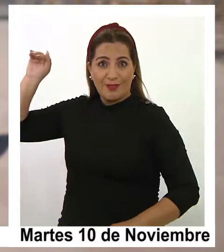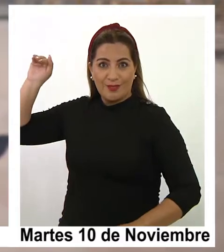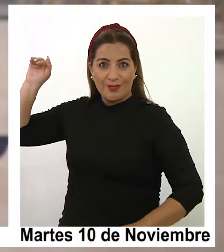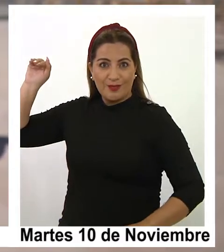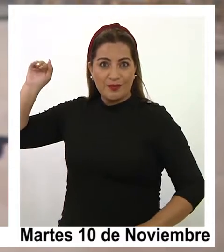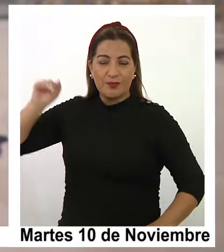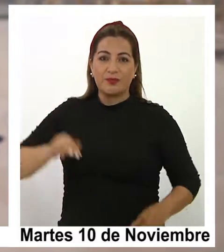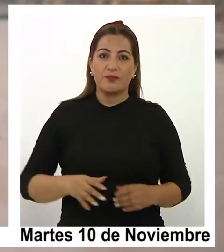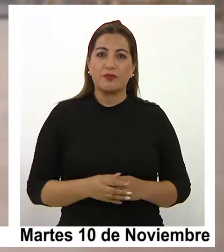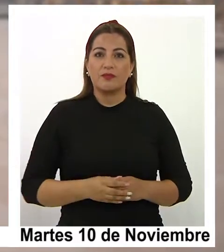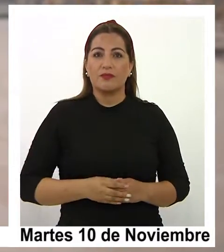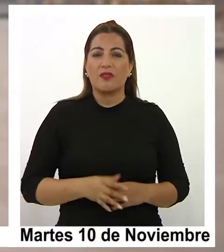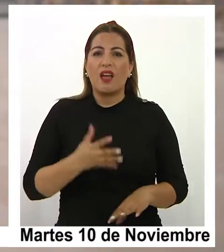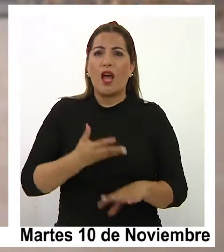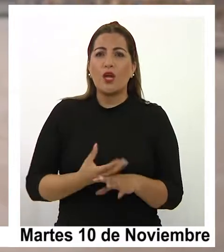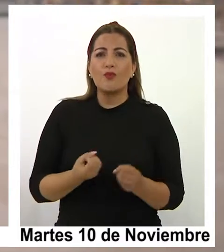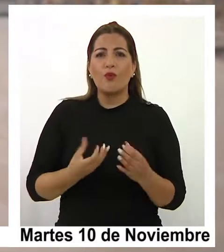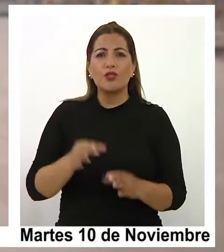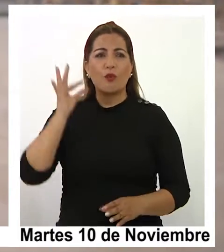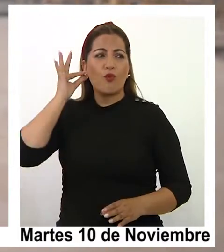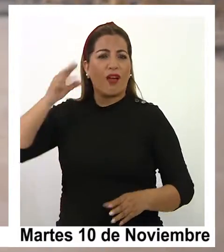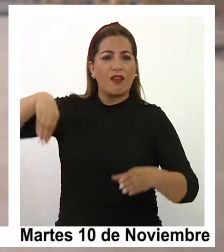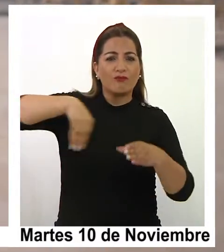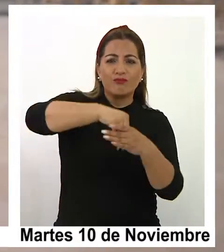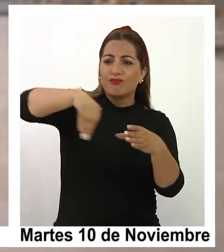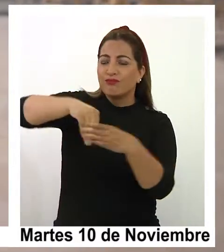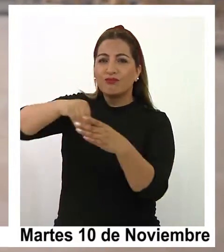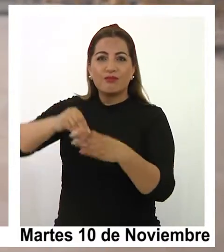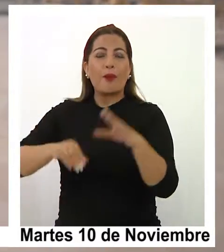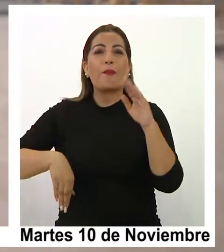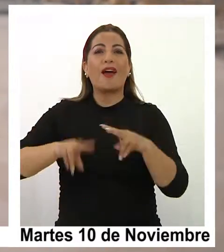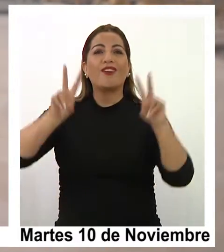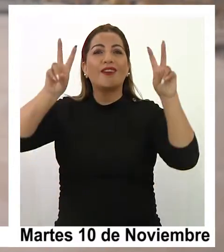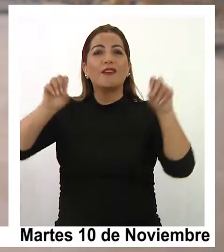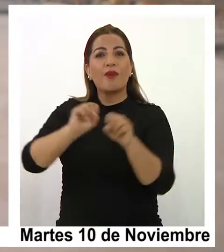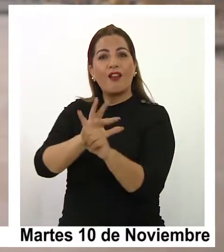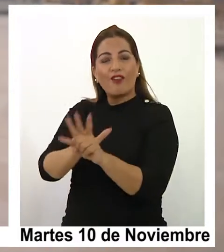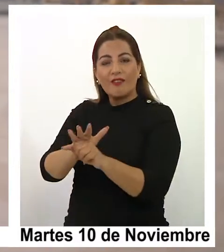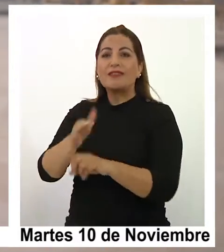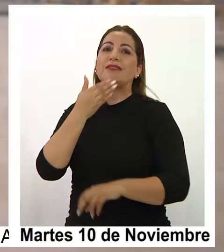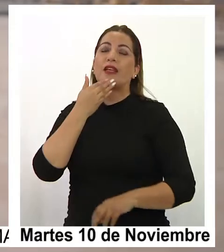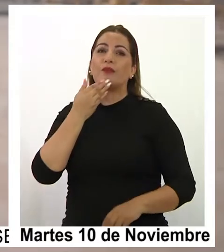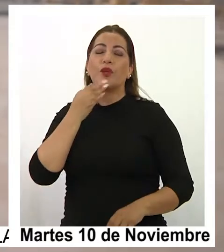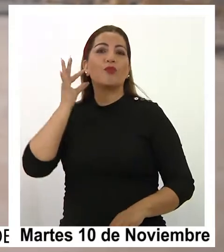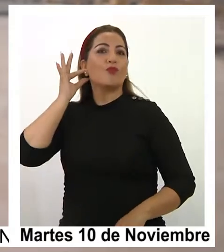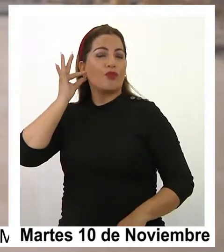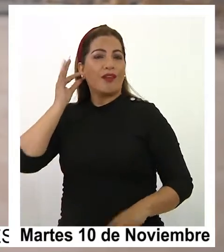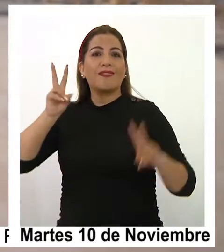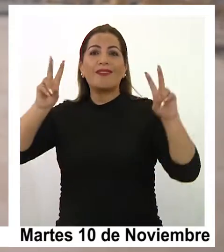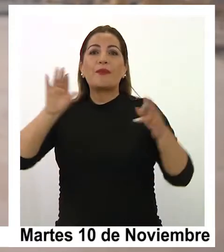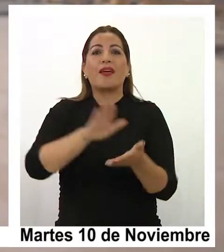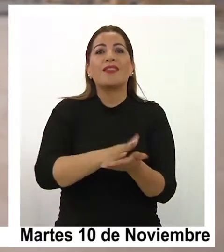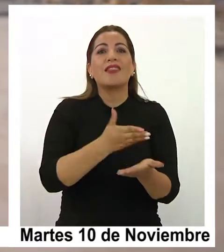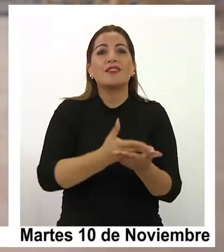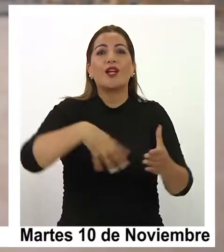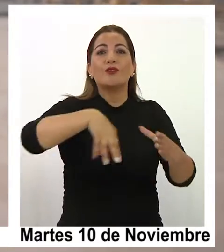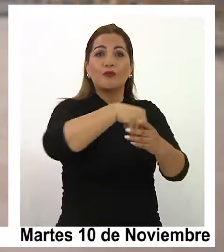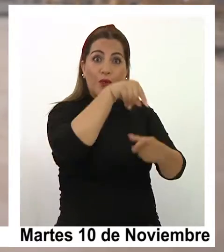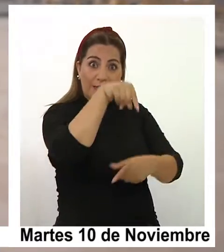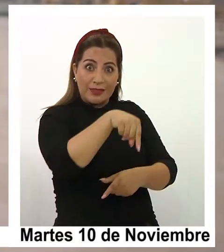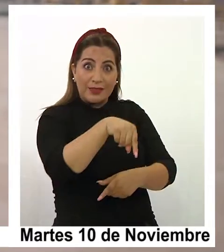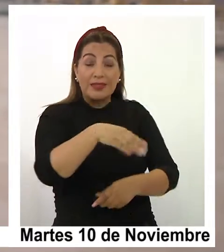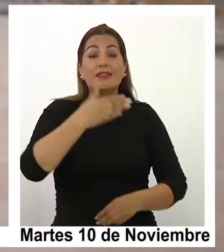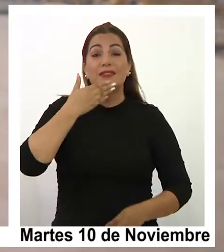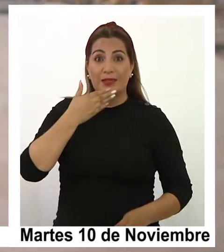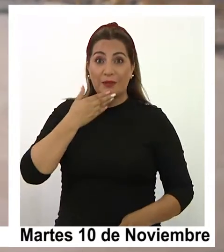Hospicio. Se han integrado hartas mujeres en distintas áreas y más con el tema del COVID también estamos integrando mujeres en el área de la salud y